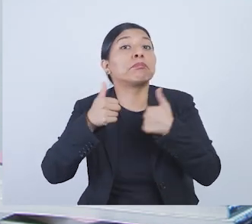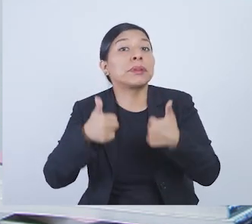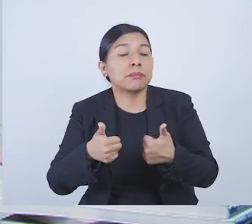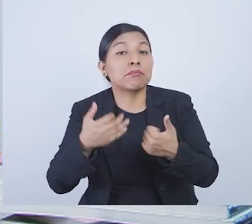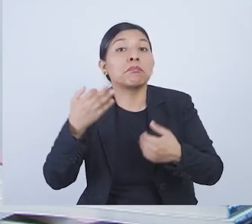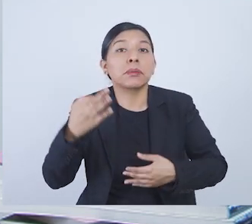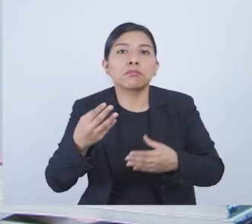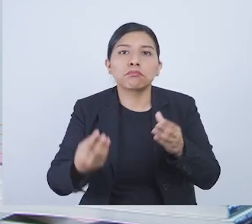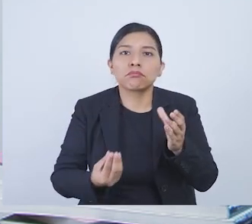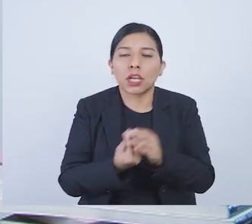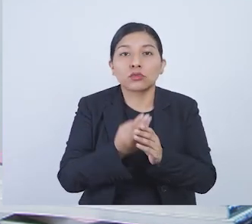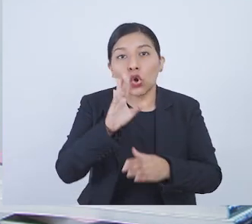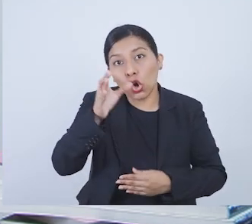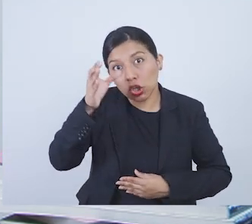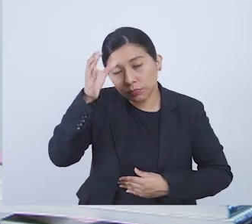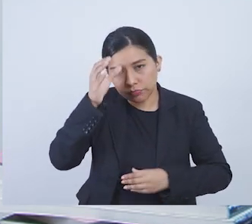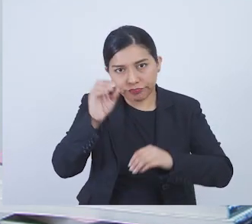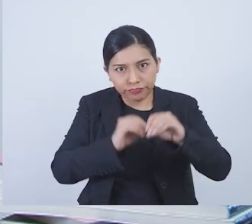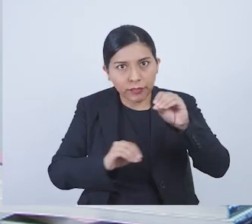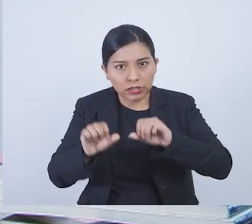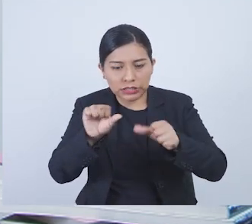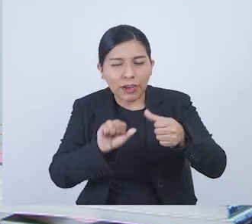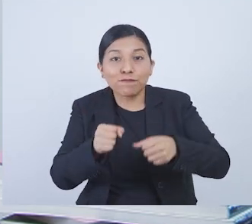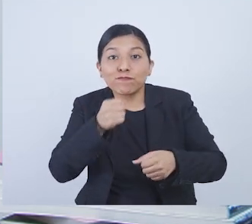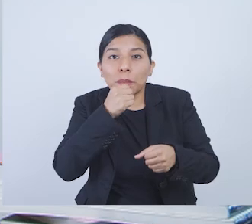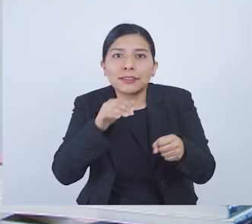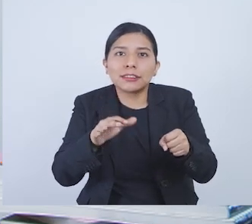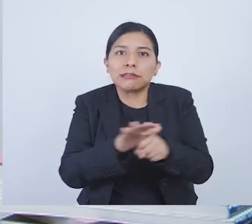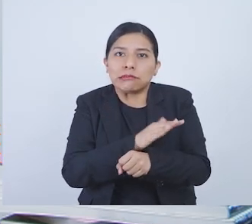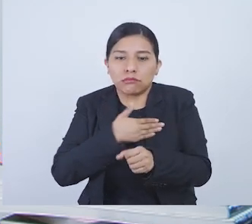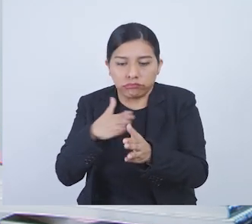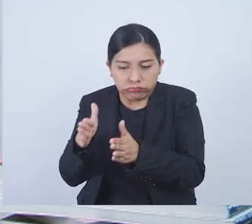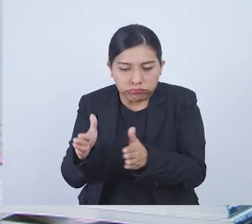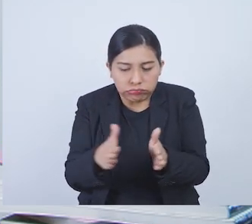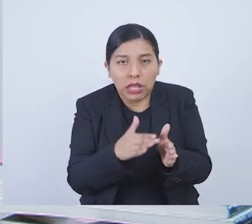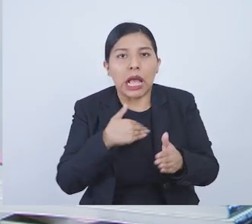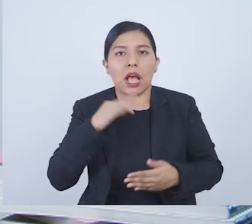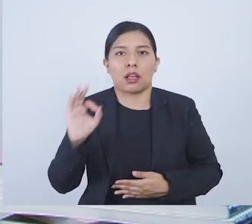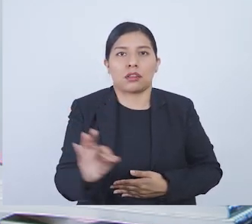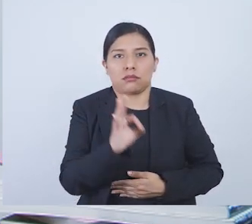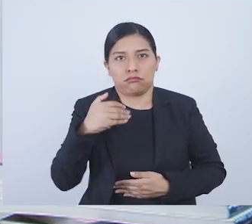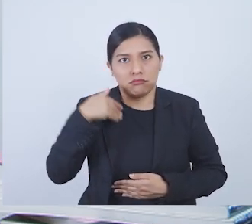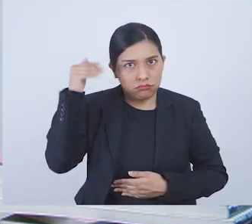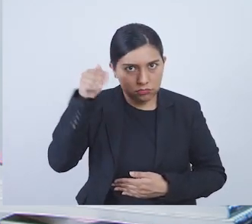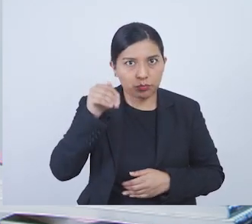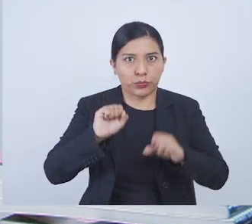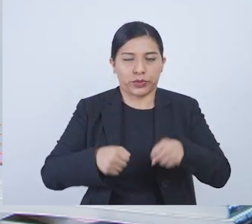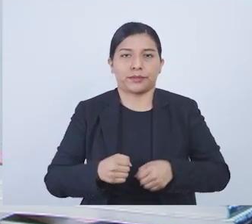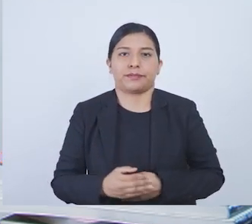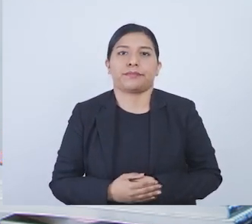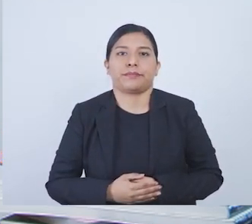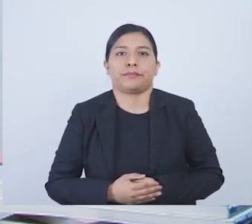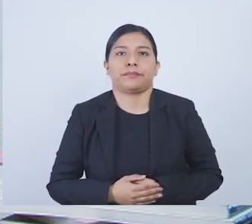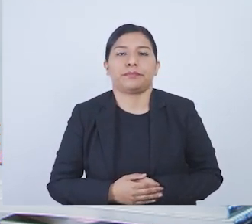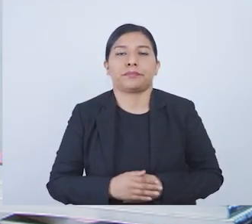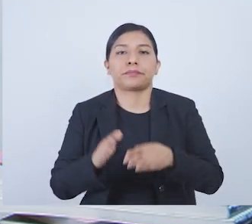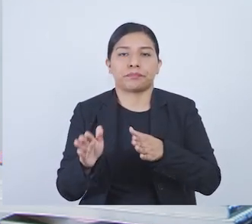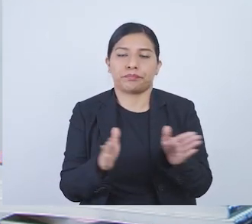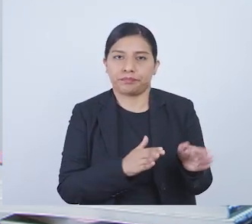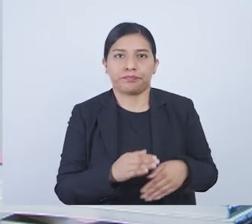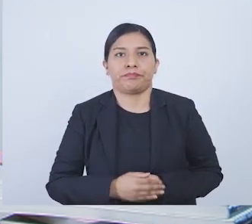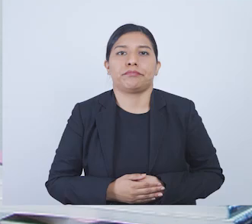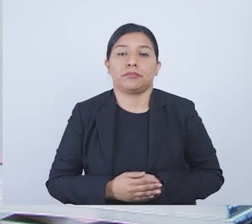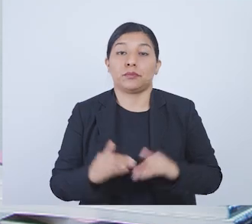y un proceso sistemático y científico garantiza mucho más el éxito. Luego, los procesos de